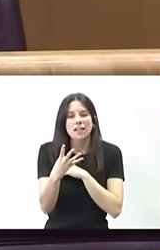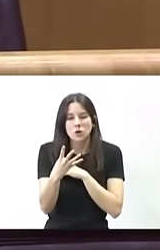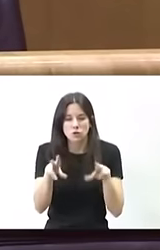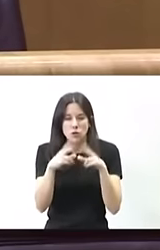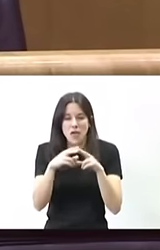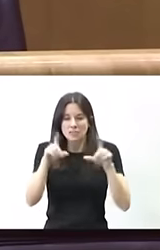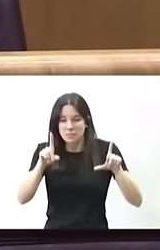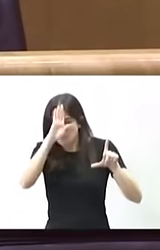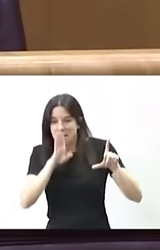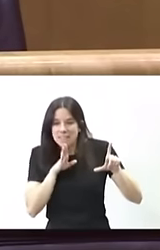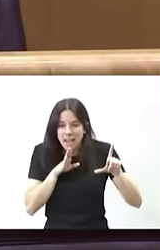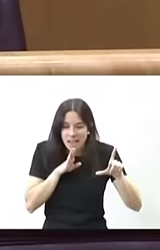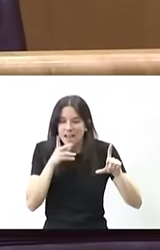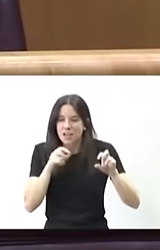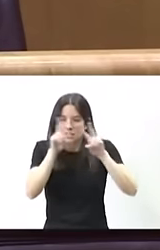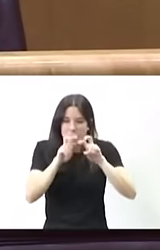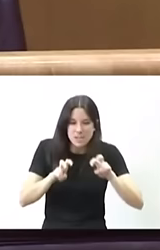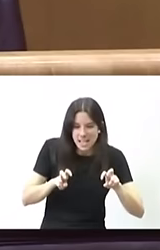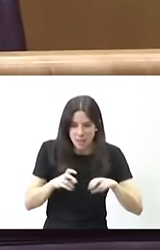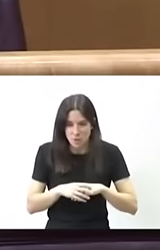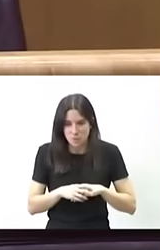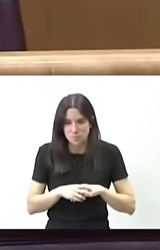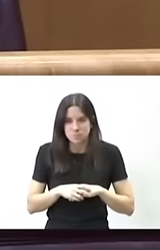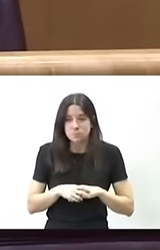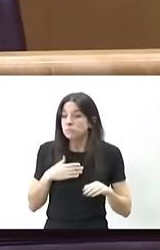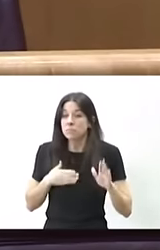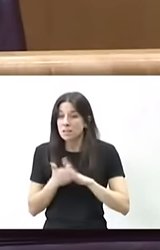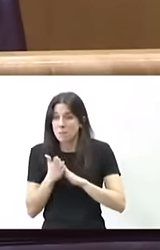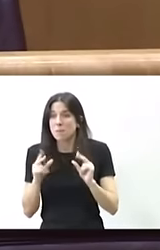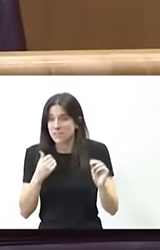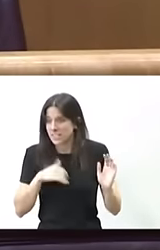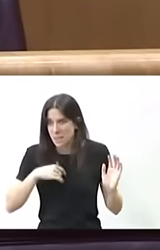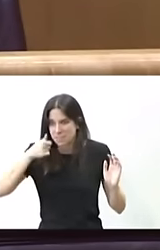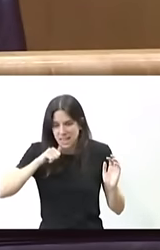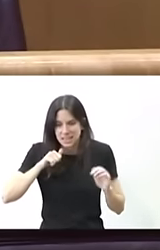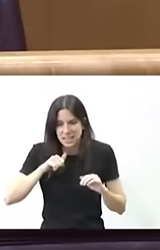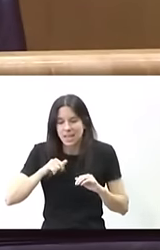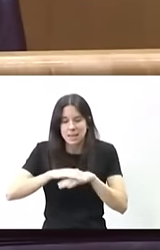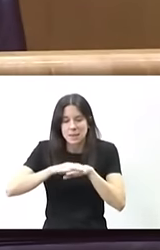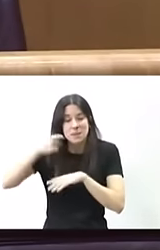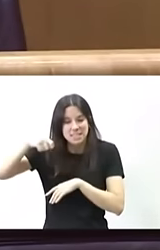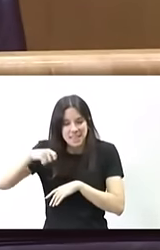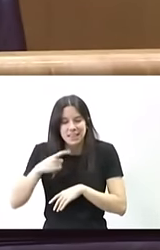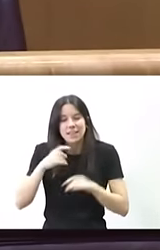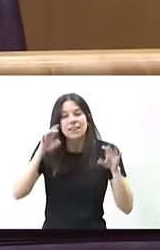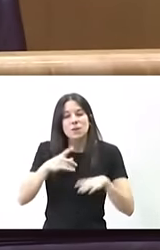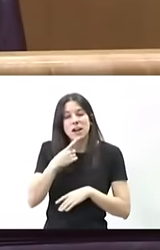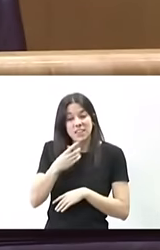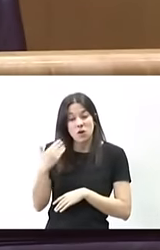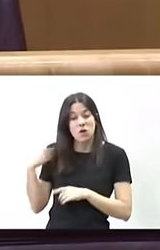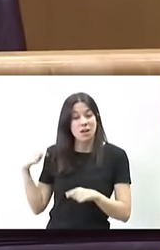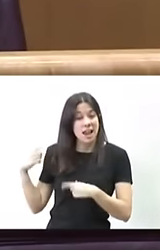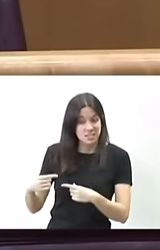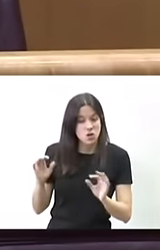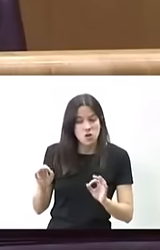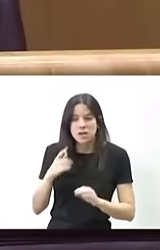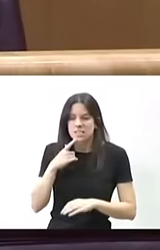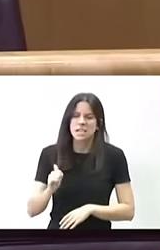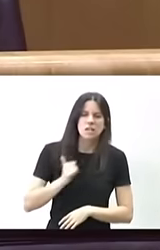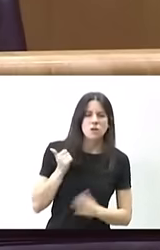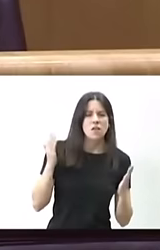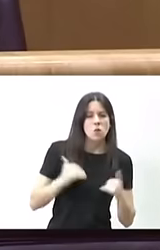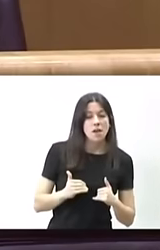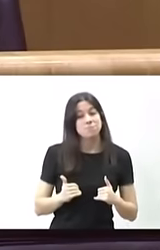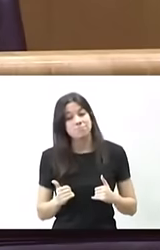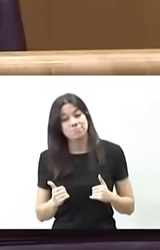en la casa, en el caso Ábalos, señoría. Acabo, señor presidente, como dijo el clásico ya, donde no hay casualidad suele estar